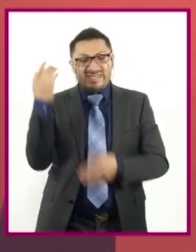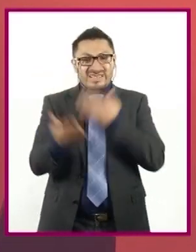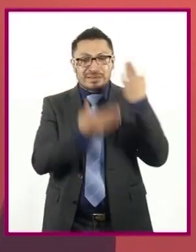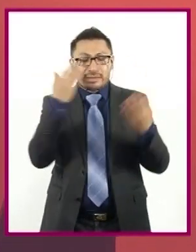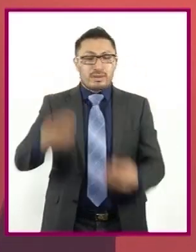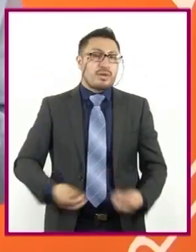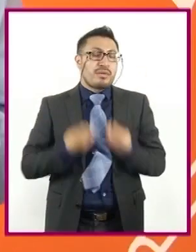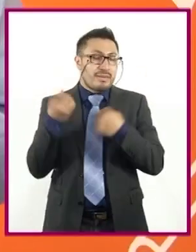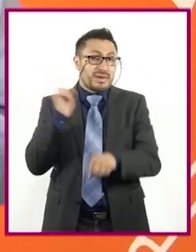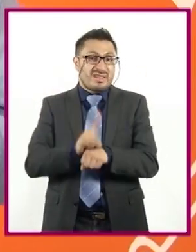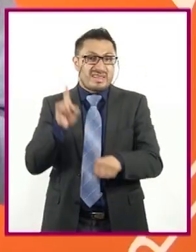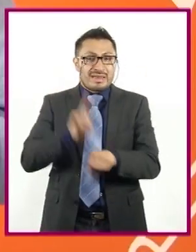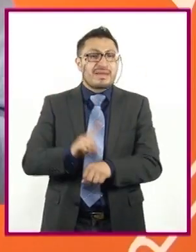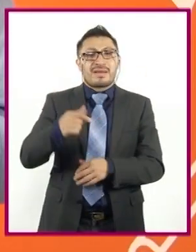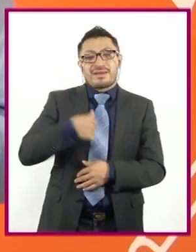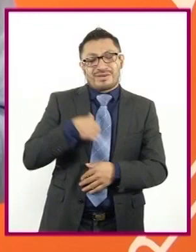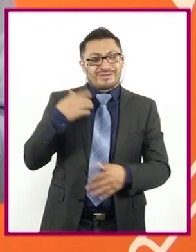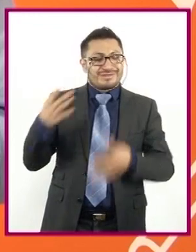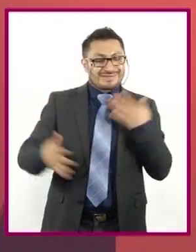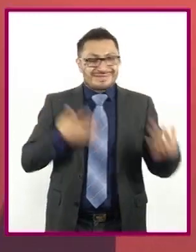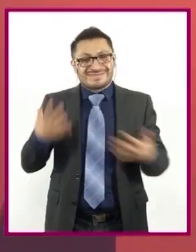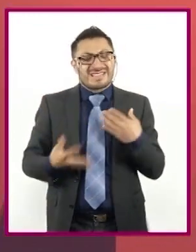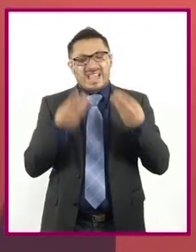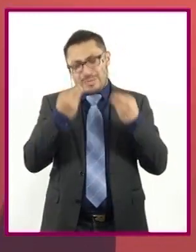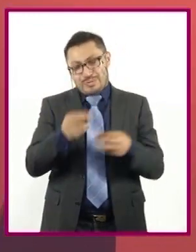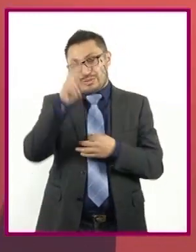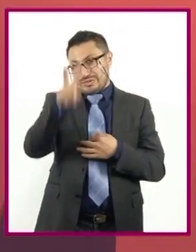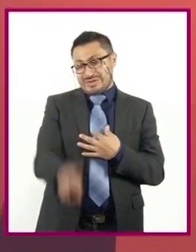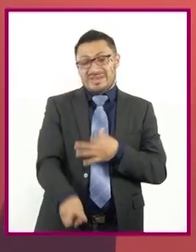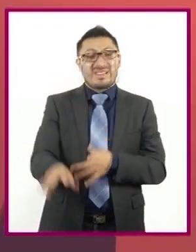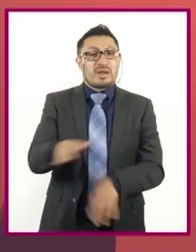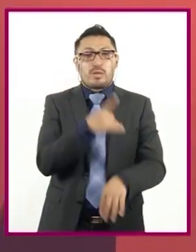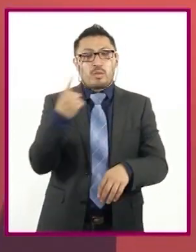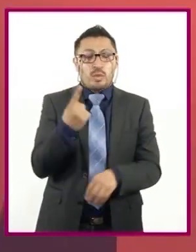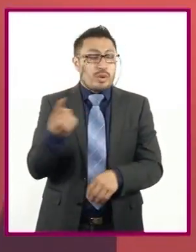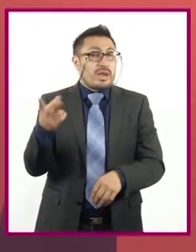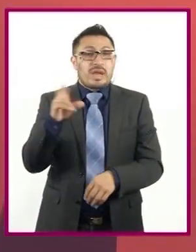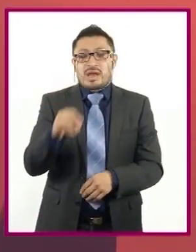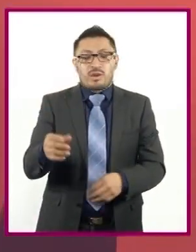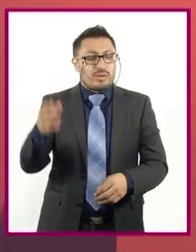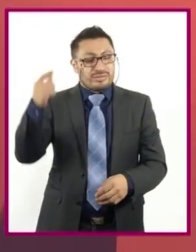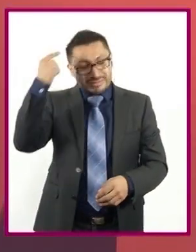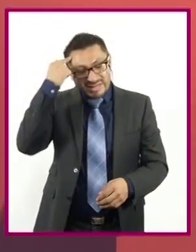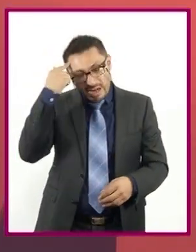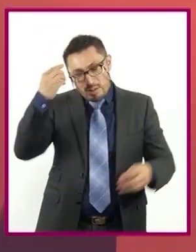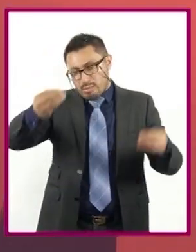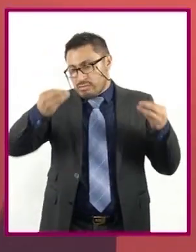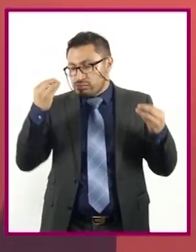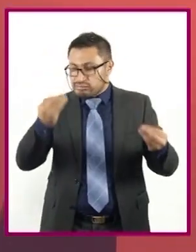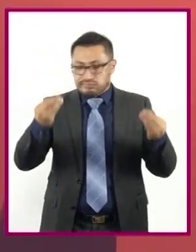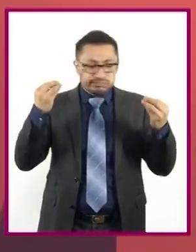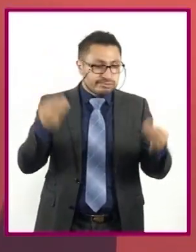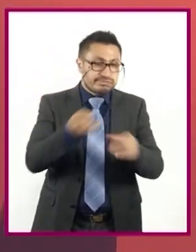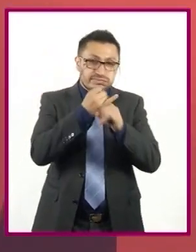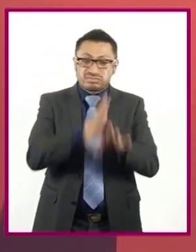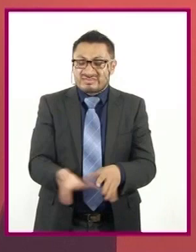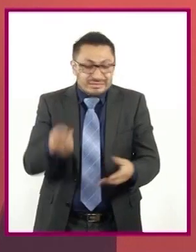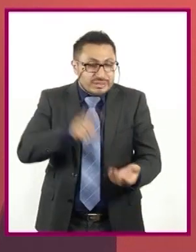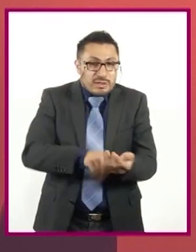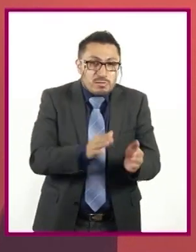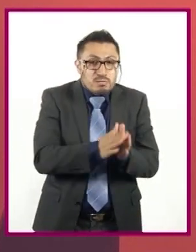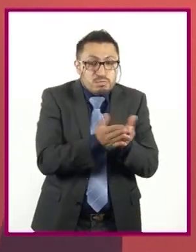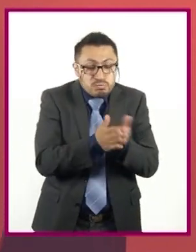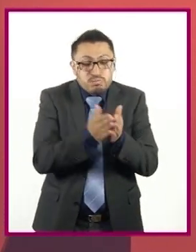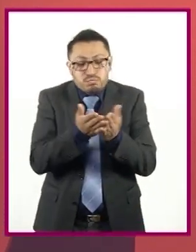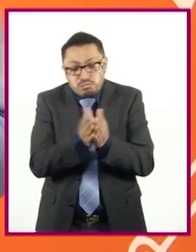cotidiana. Eso me alegra mucho, realmente bastante, porque no tendré que cargar en mi cabeza todos los datos que aparecen en los libros que